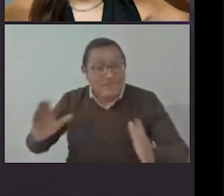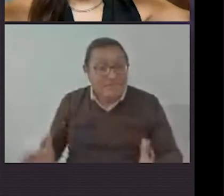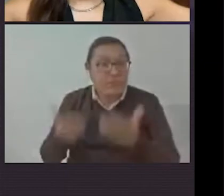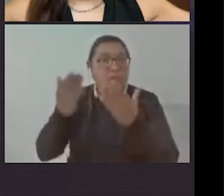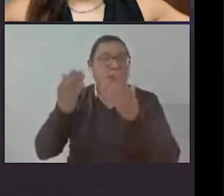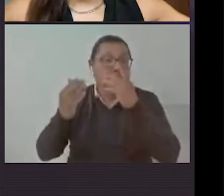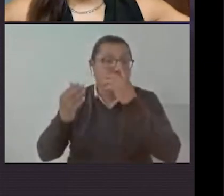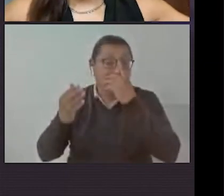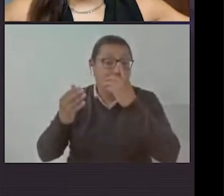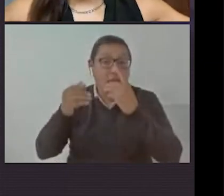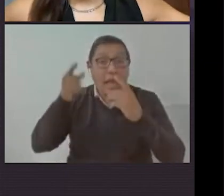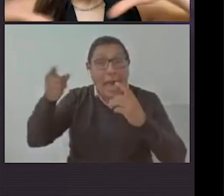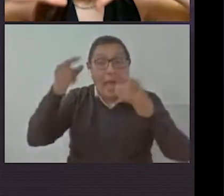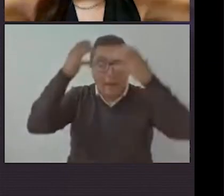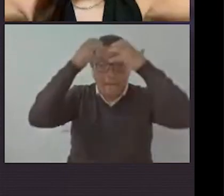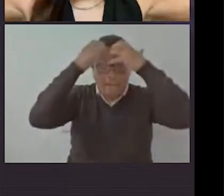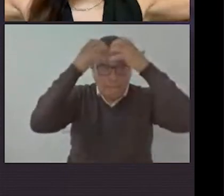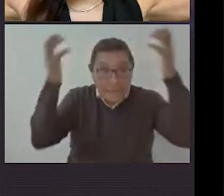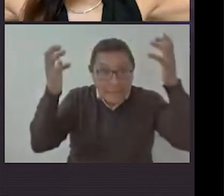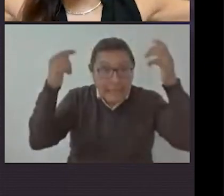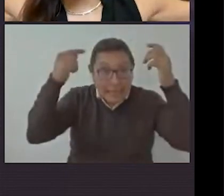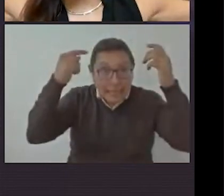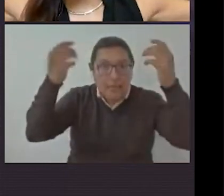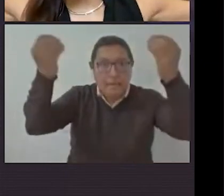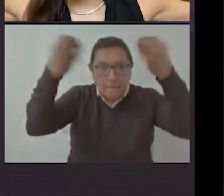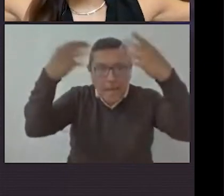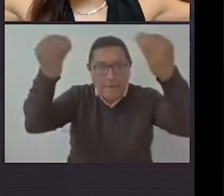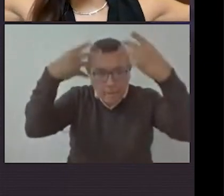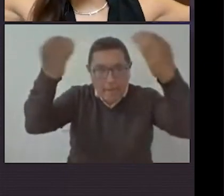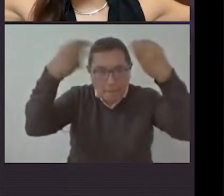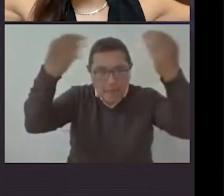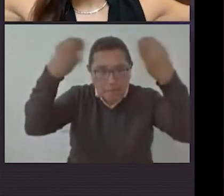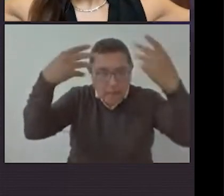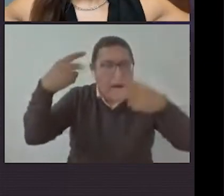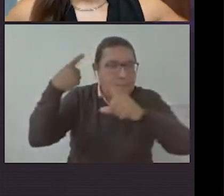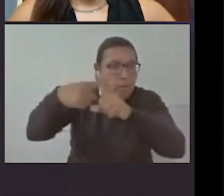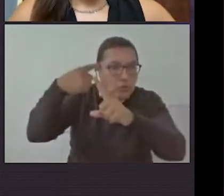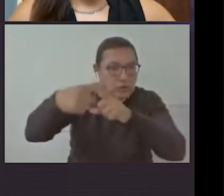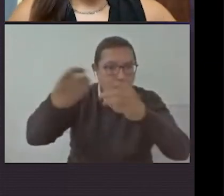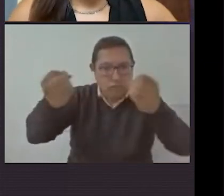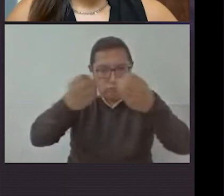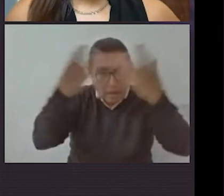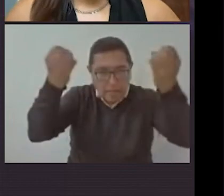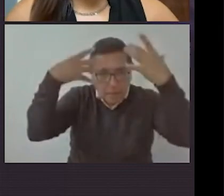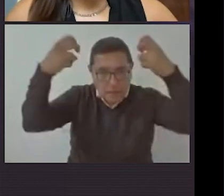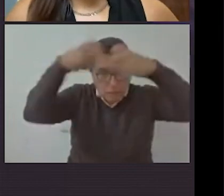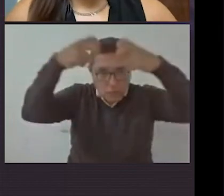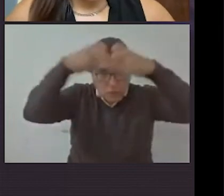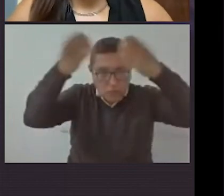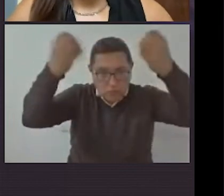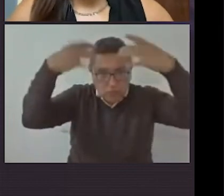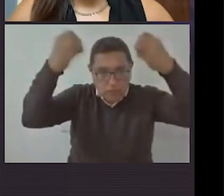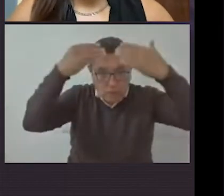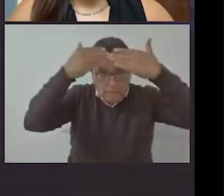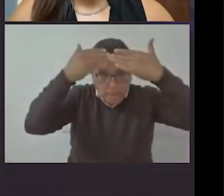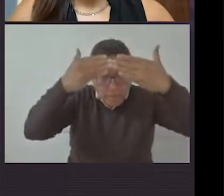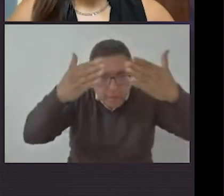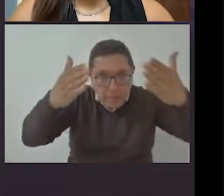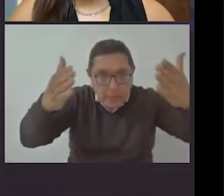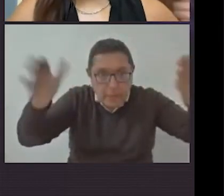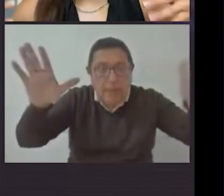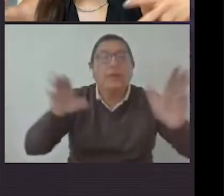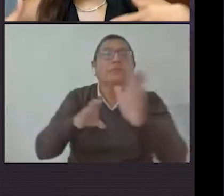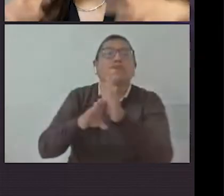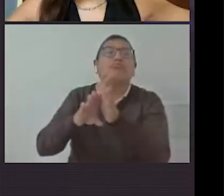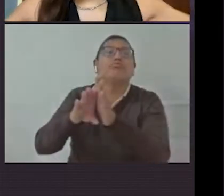es abrirle a nuestra mente esas otras puertas de posibilidades. Y entonces te llevan hacia allá.